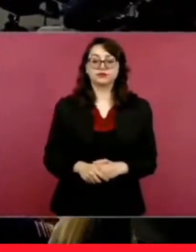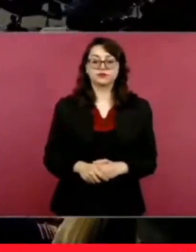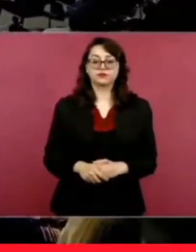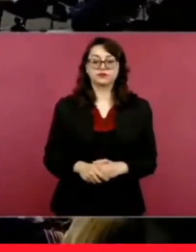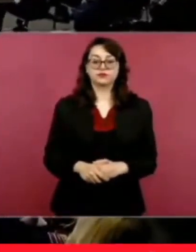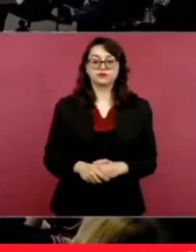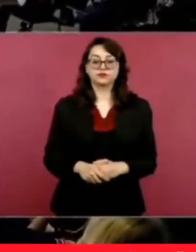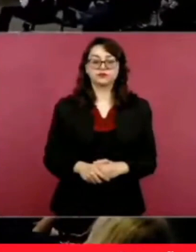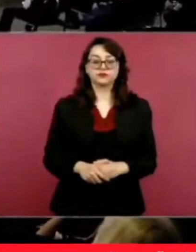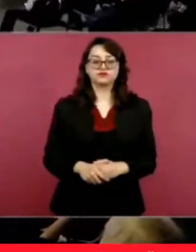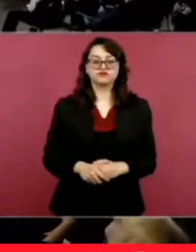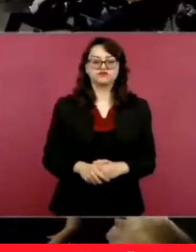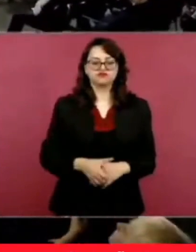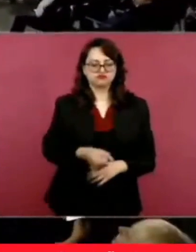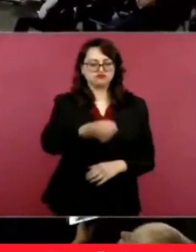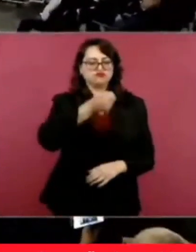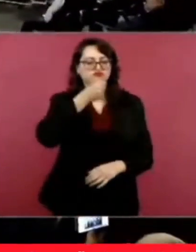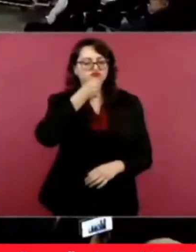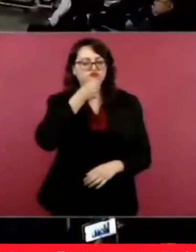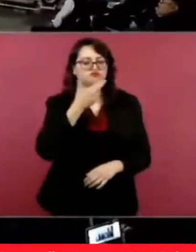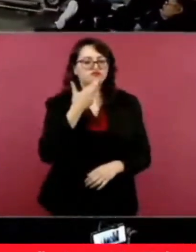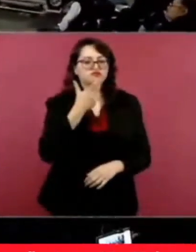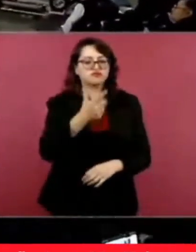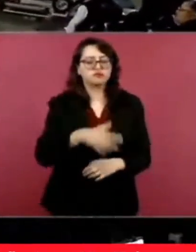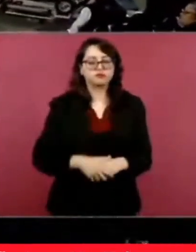¿Me permite el micrófono?